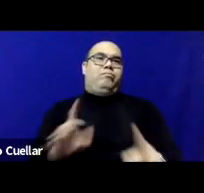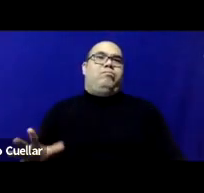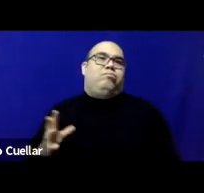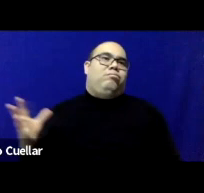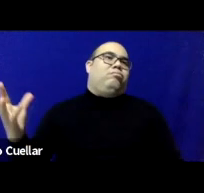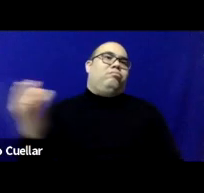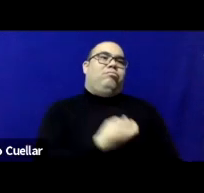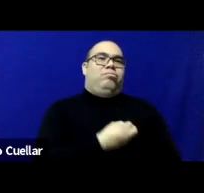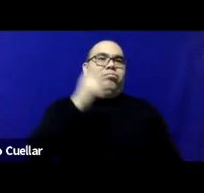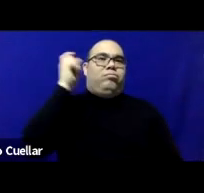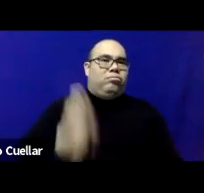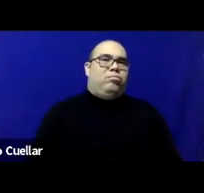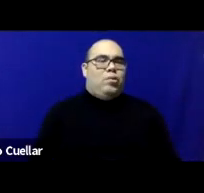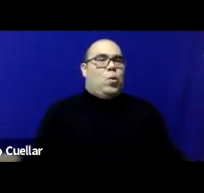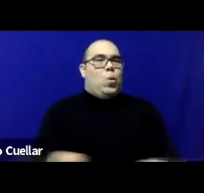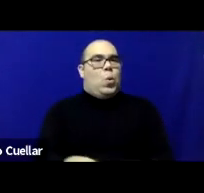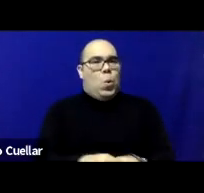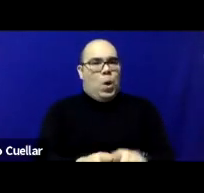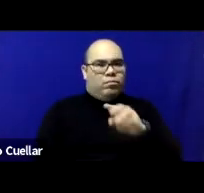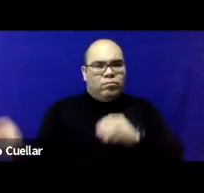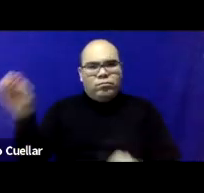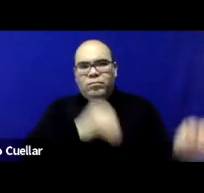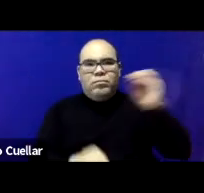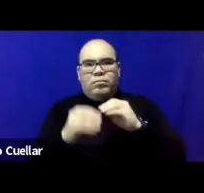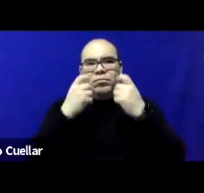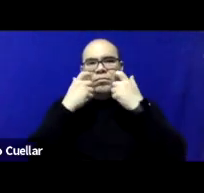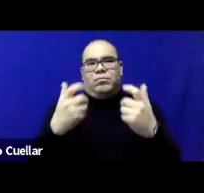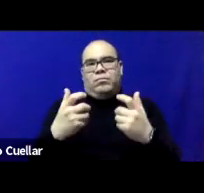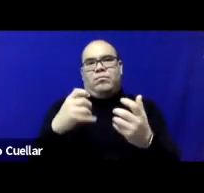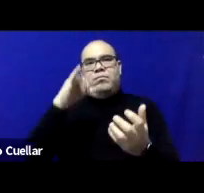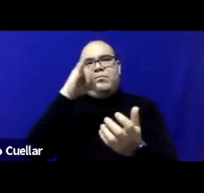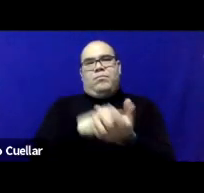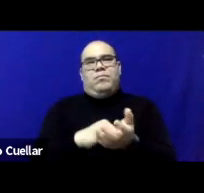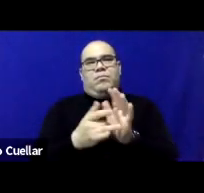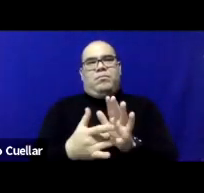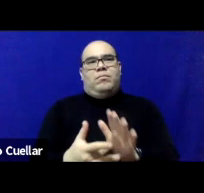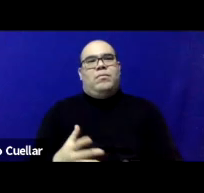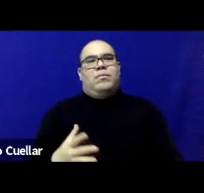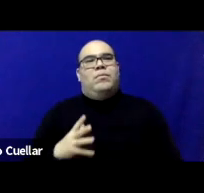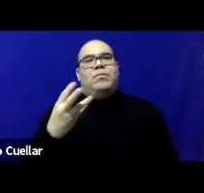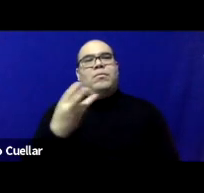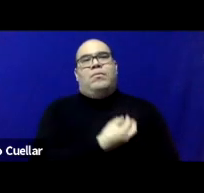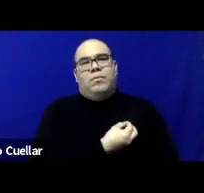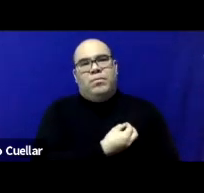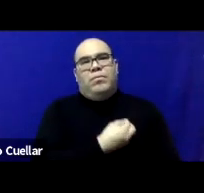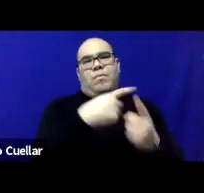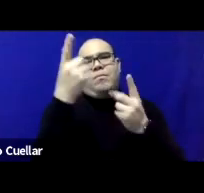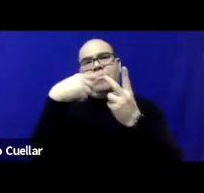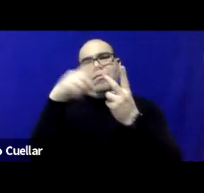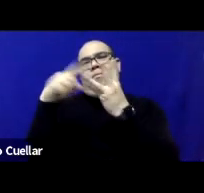contagiemos precisamente y que todos estemos inmersos, y a este sueño que hablaba Evelyn al inicio, que todos hablemos de diferentes formas como